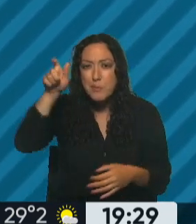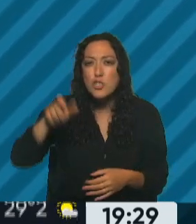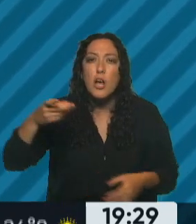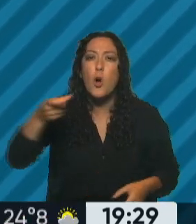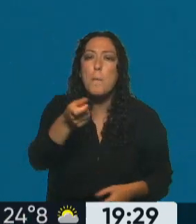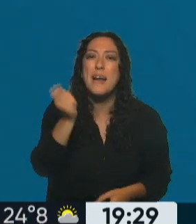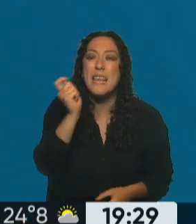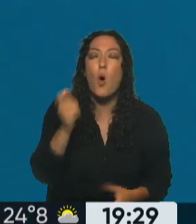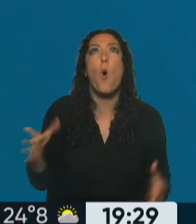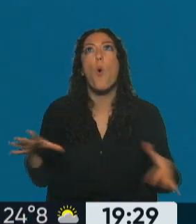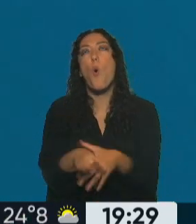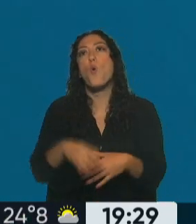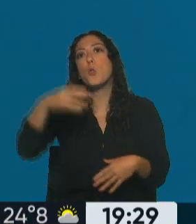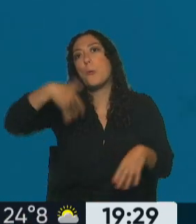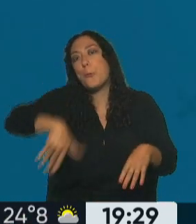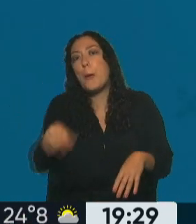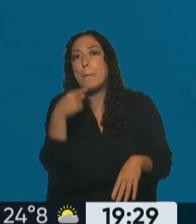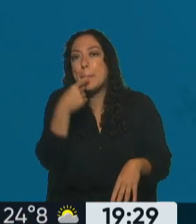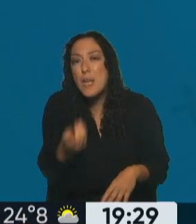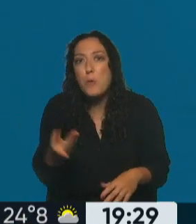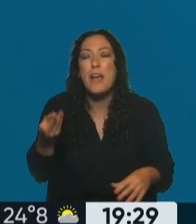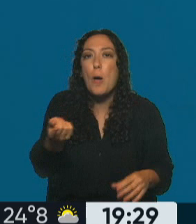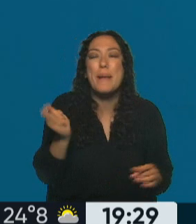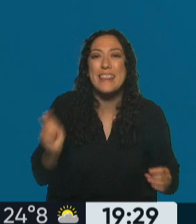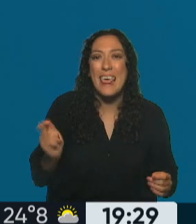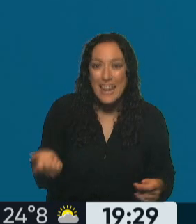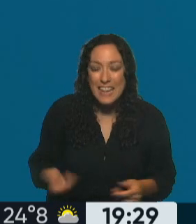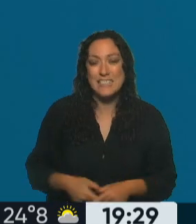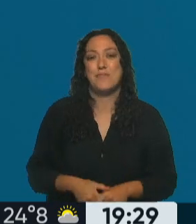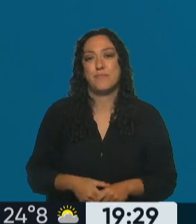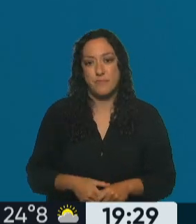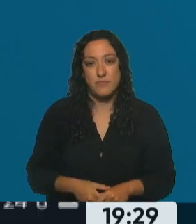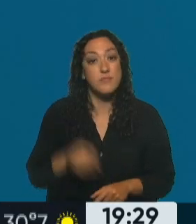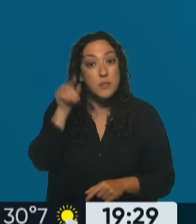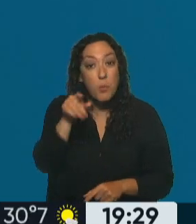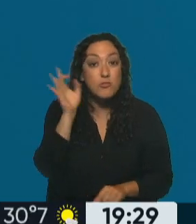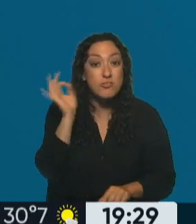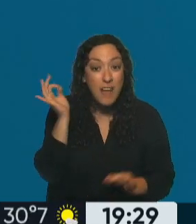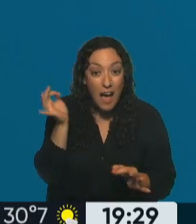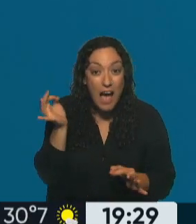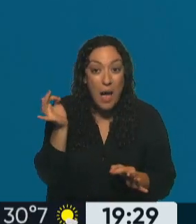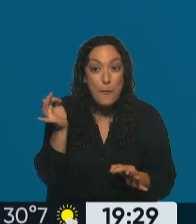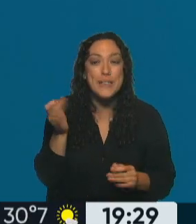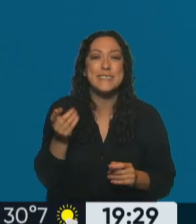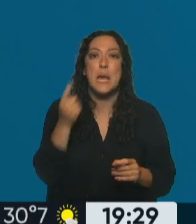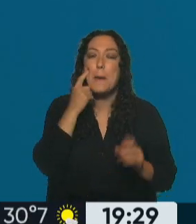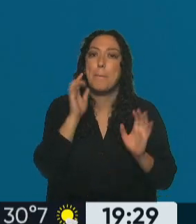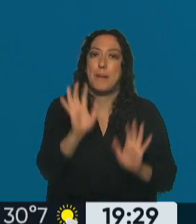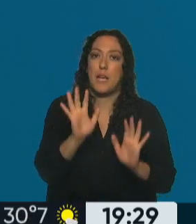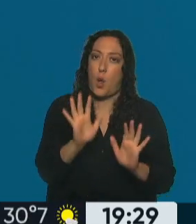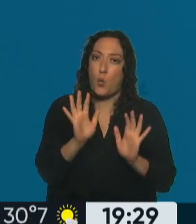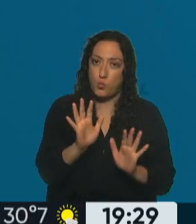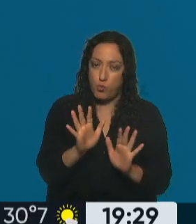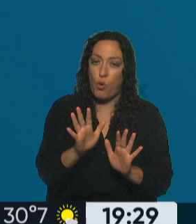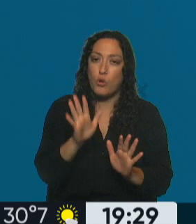Te iba a preguntar eso. ¿Quién las compró? Bueno, vos sabés. Por favor. Vos sabés que hay cierta precaución con respecto a